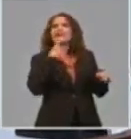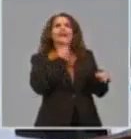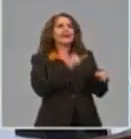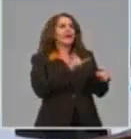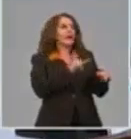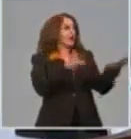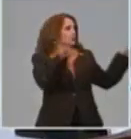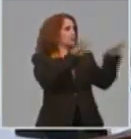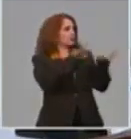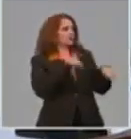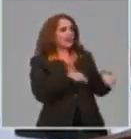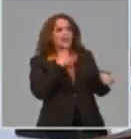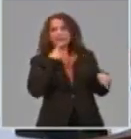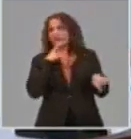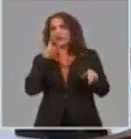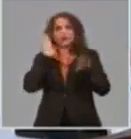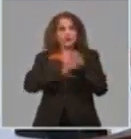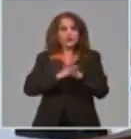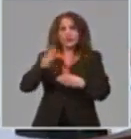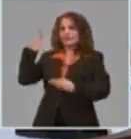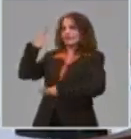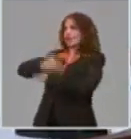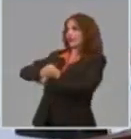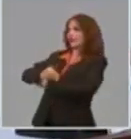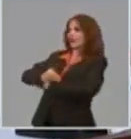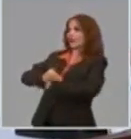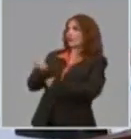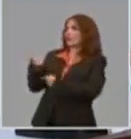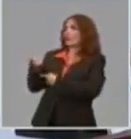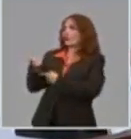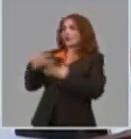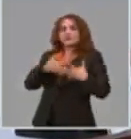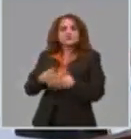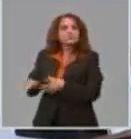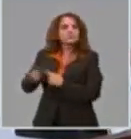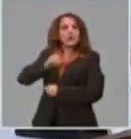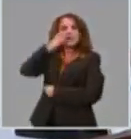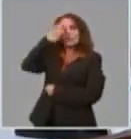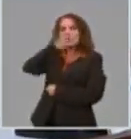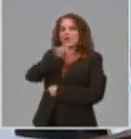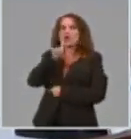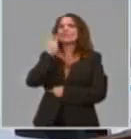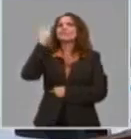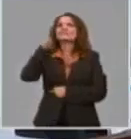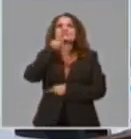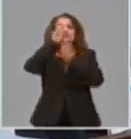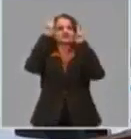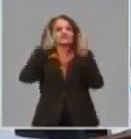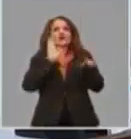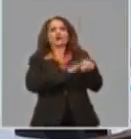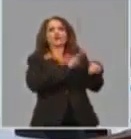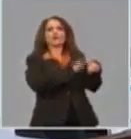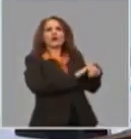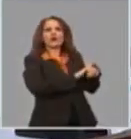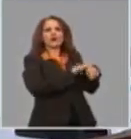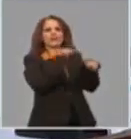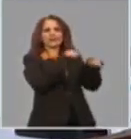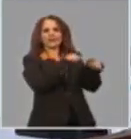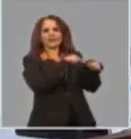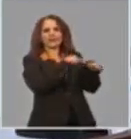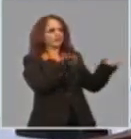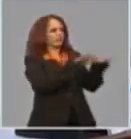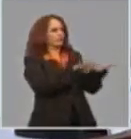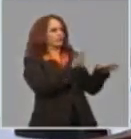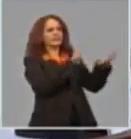sino a supuestas incapacidades del gobierno y del Estado cubano, el desabastecimiento es la